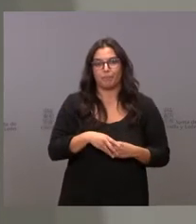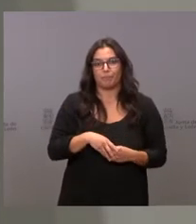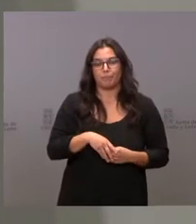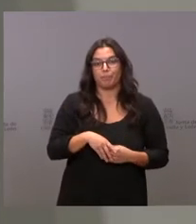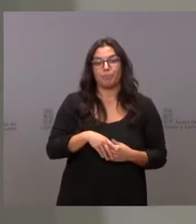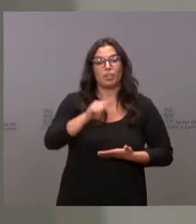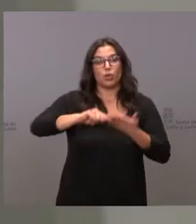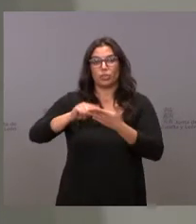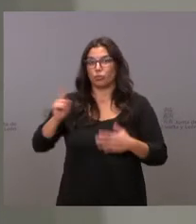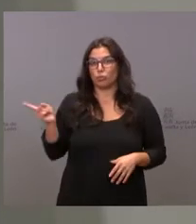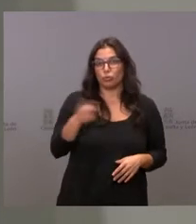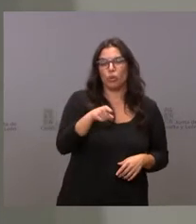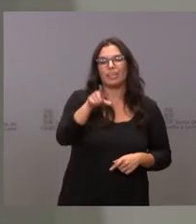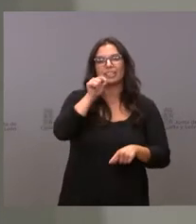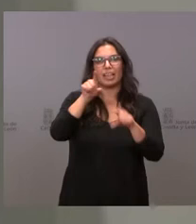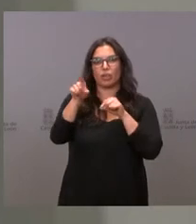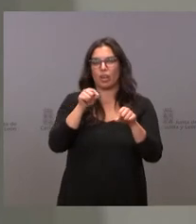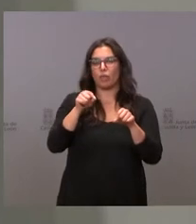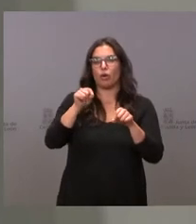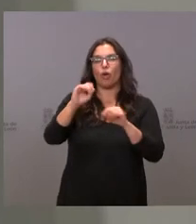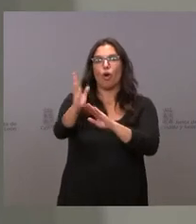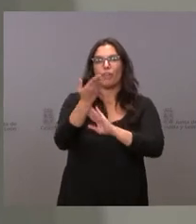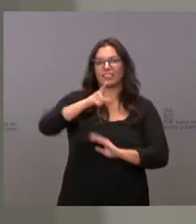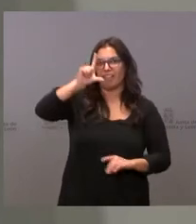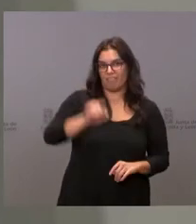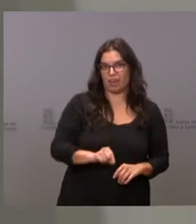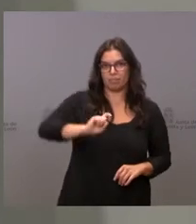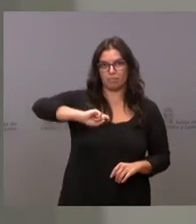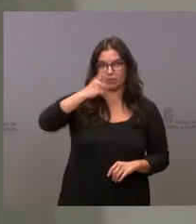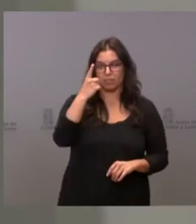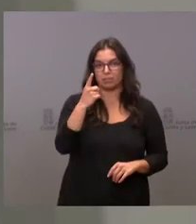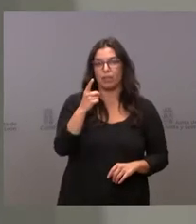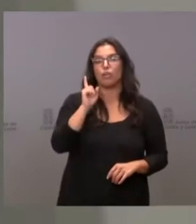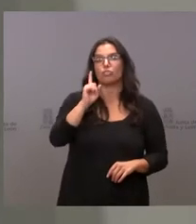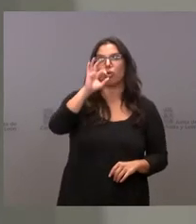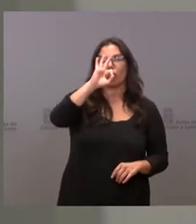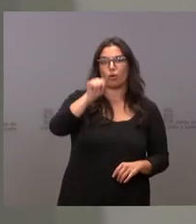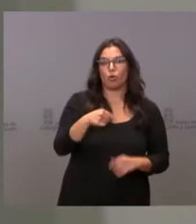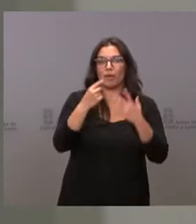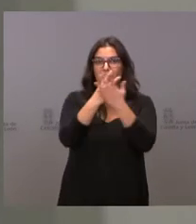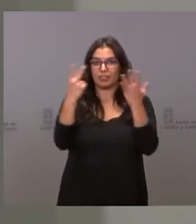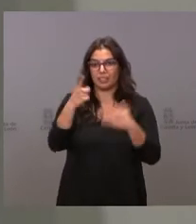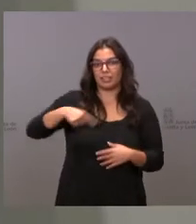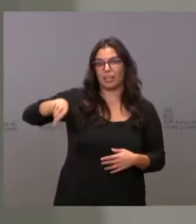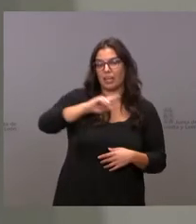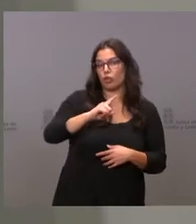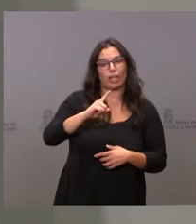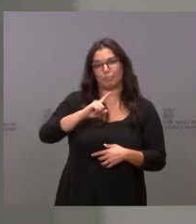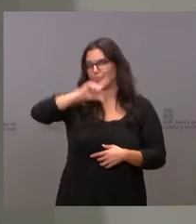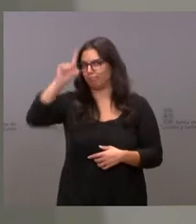estos contratos se ha seleccionado la oferta más barata, siendo solo el 0,17% de ellos en los que no ha sido